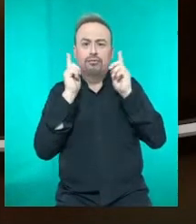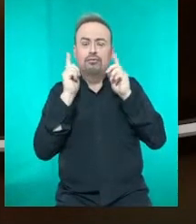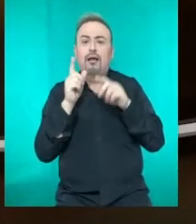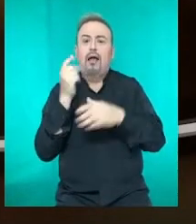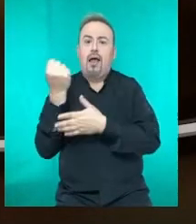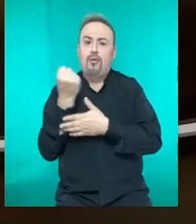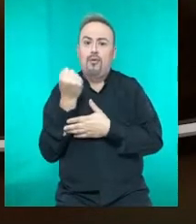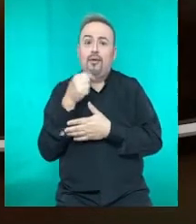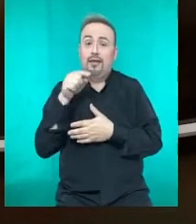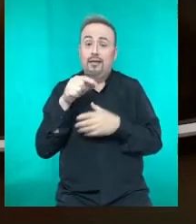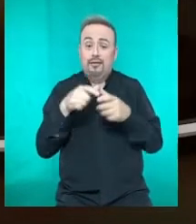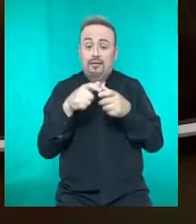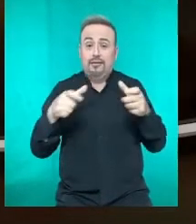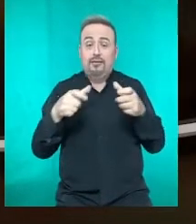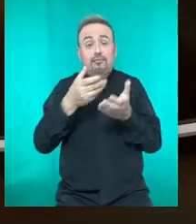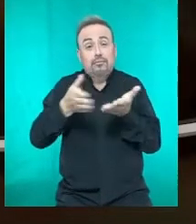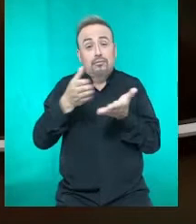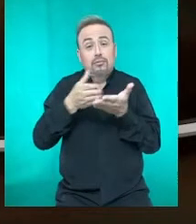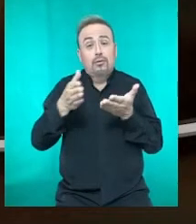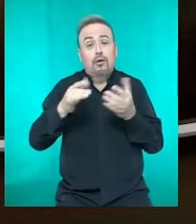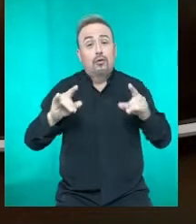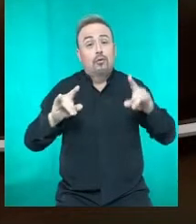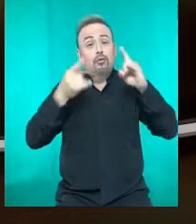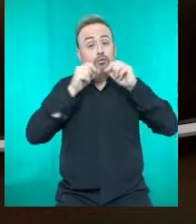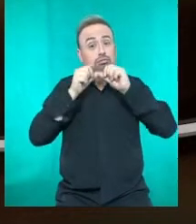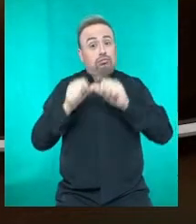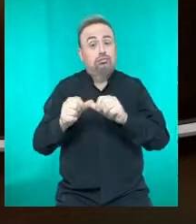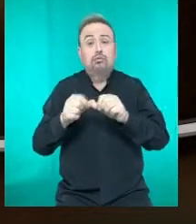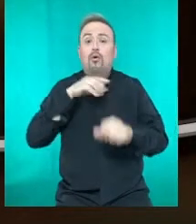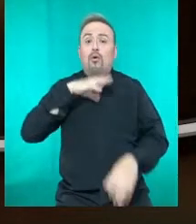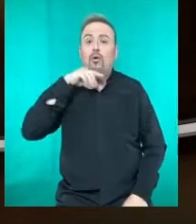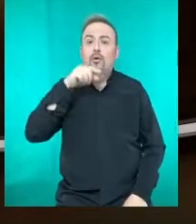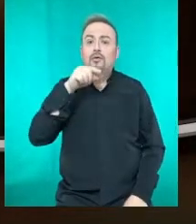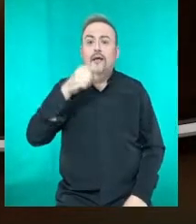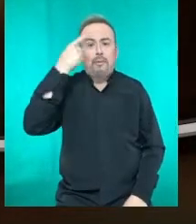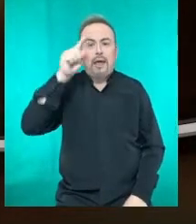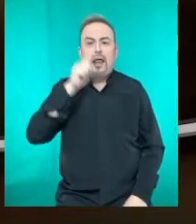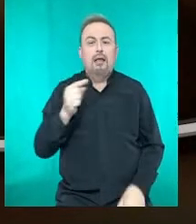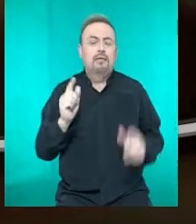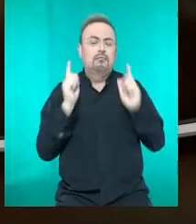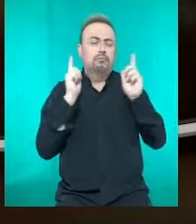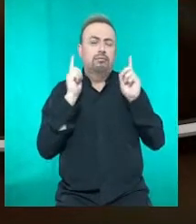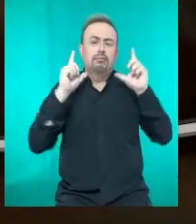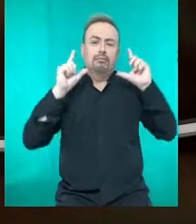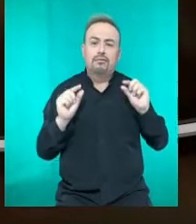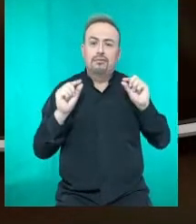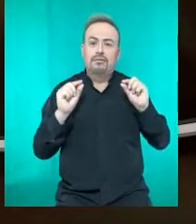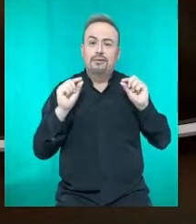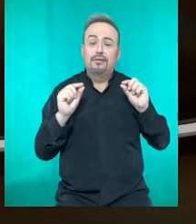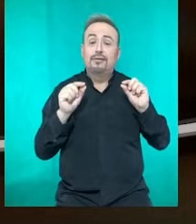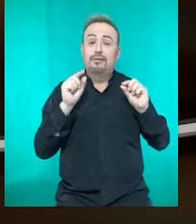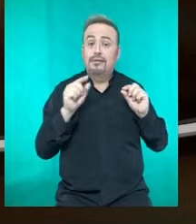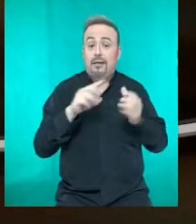reutilización, de uso de residuos, de construcción sustentable es el uso de estas barreras que pueden ser diseñadas a partir de materias primas